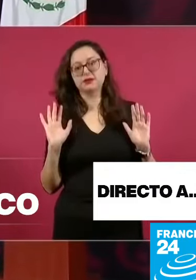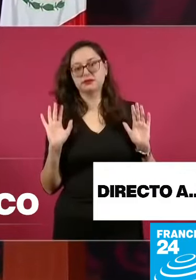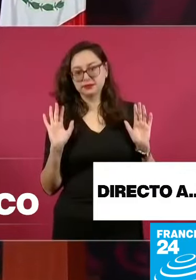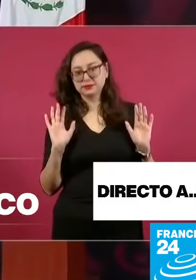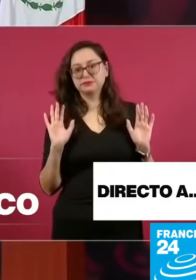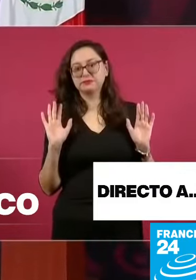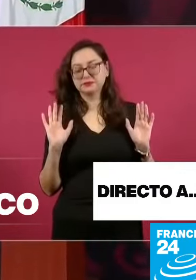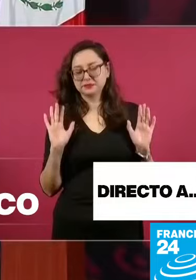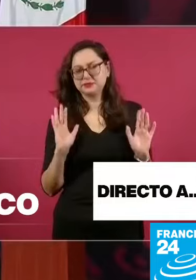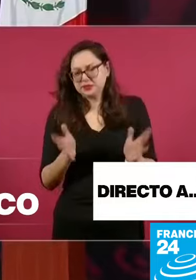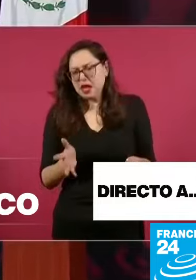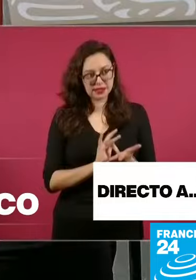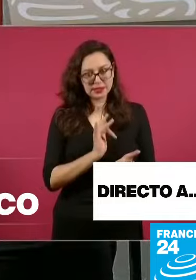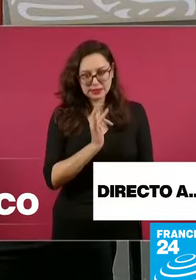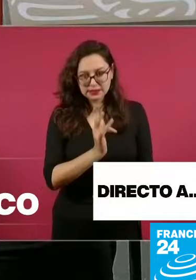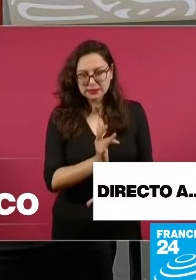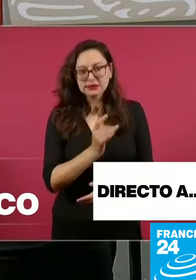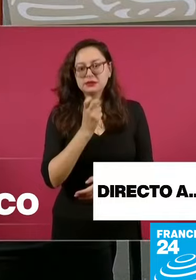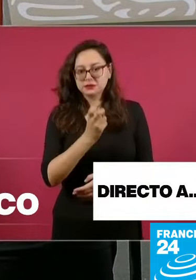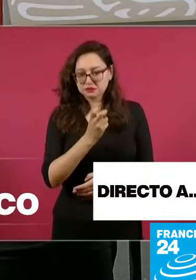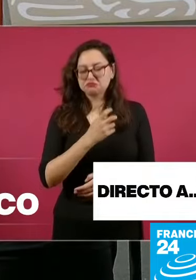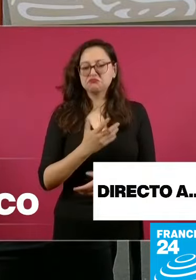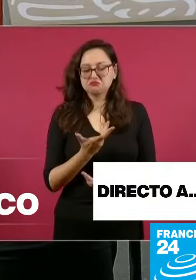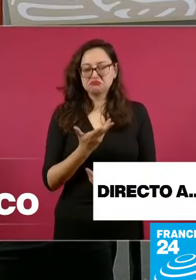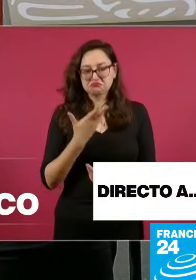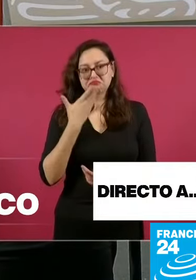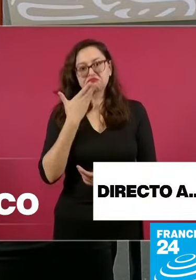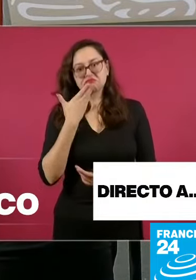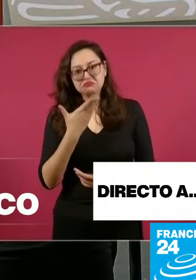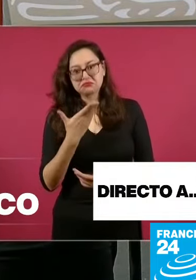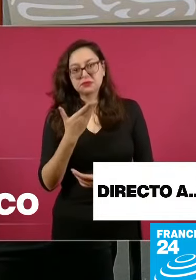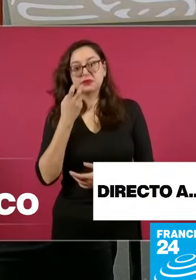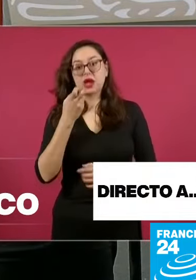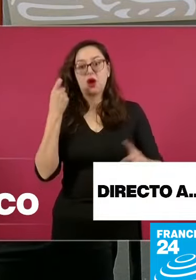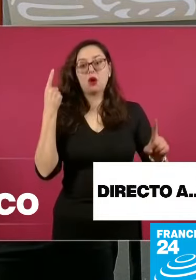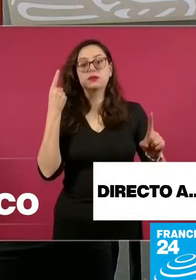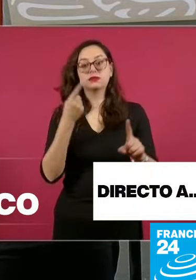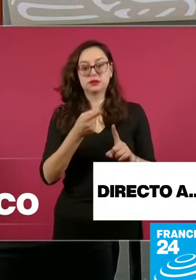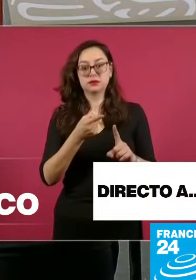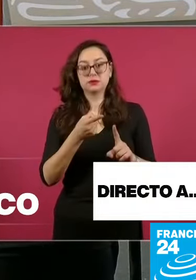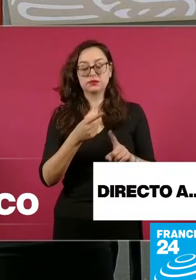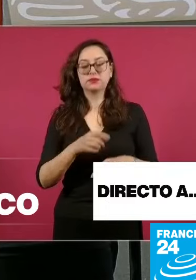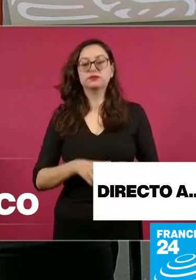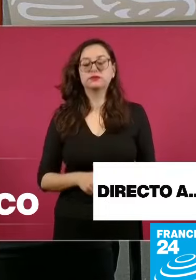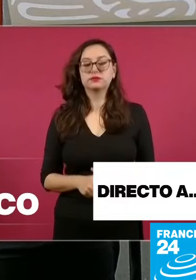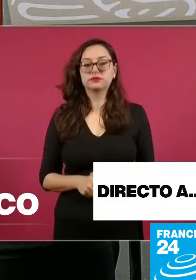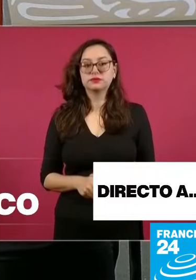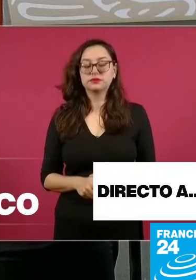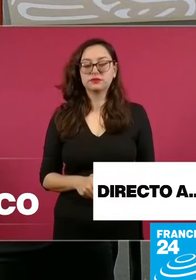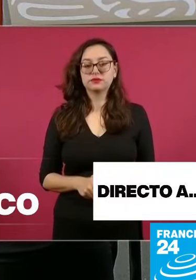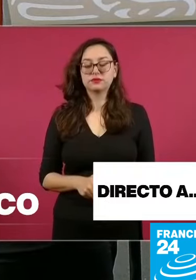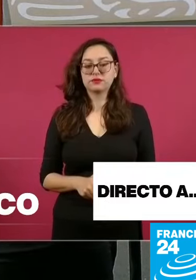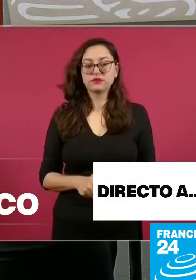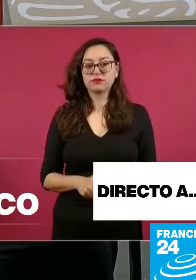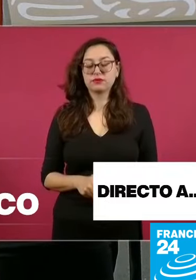no tenía ningún derecho de hacerlo y, por lo tanto, esas medidas eran producto de su desesperación. Dijo porque